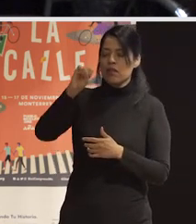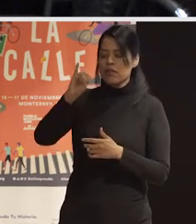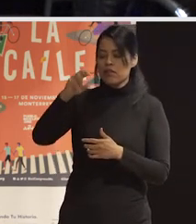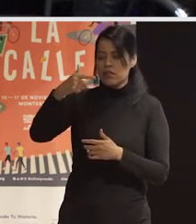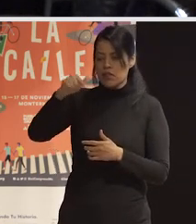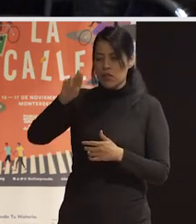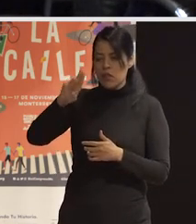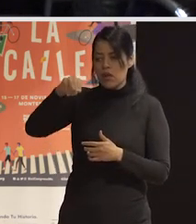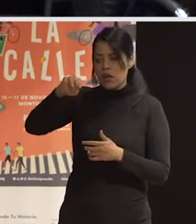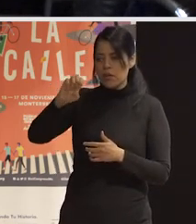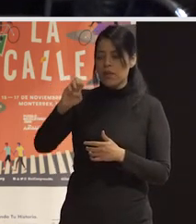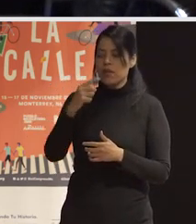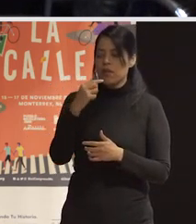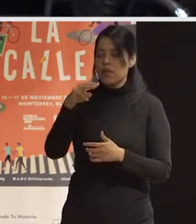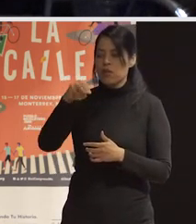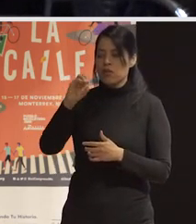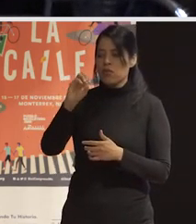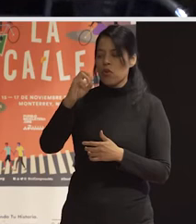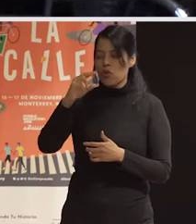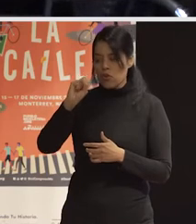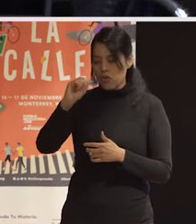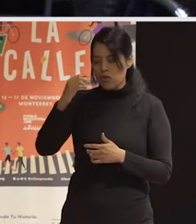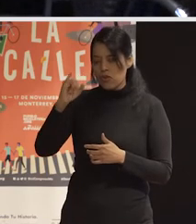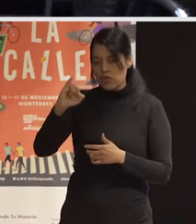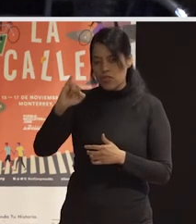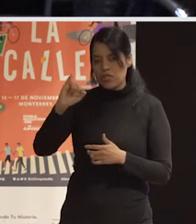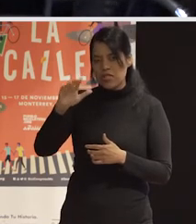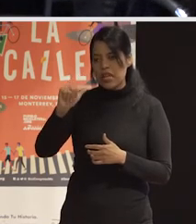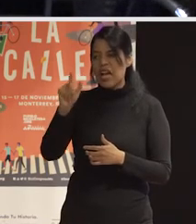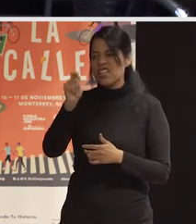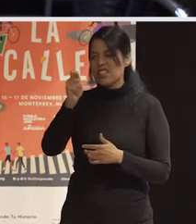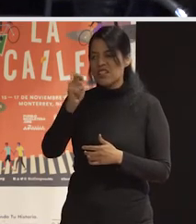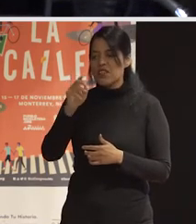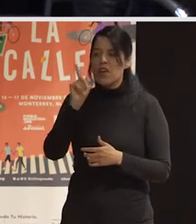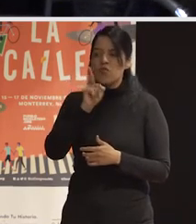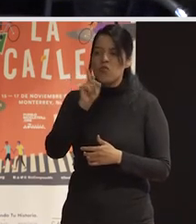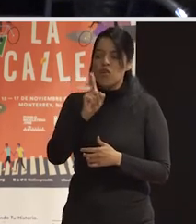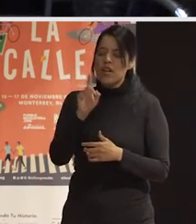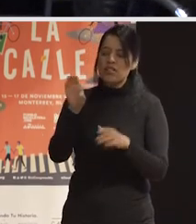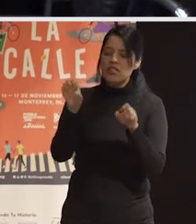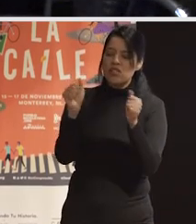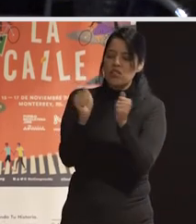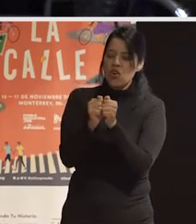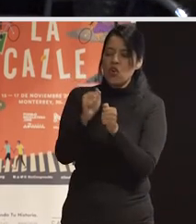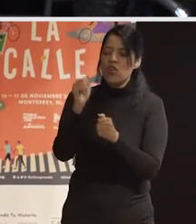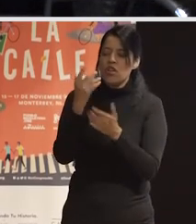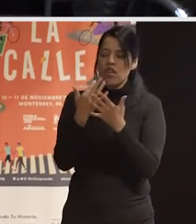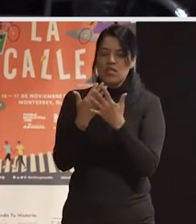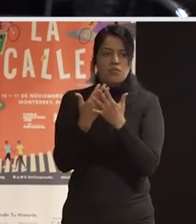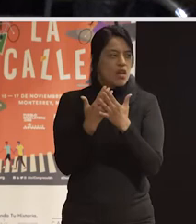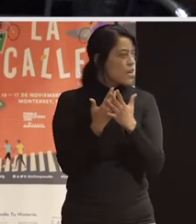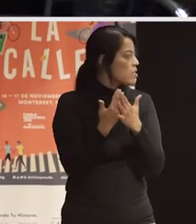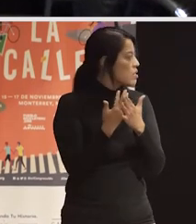en lengua en agua mujeres con esperanza a visitarnos ahí quien quiera colaborar